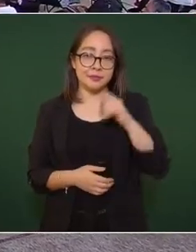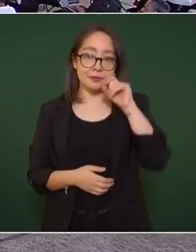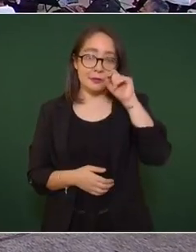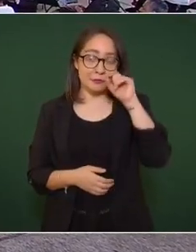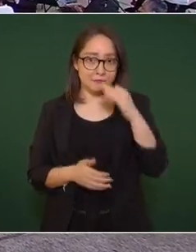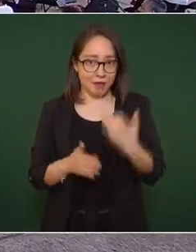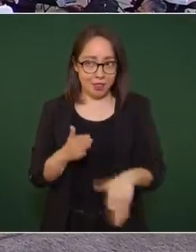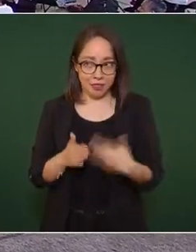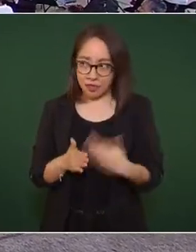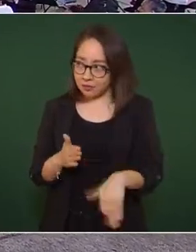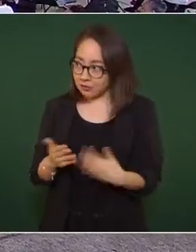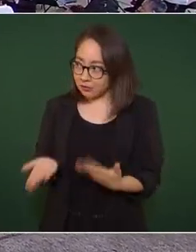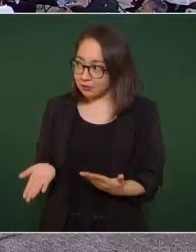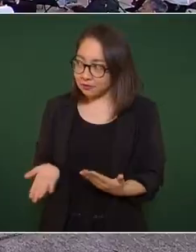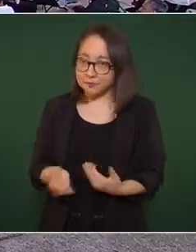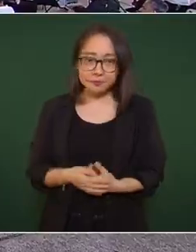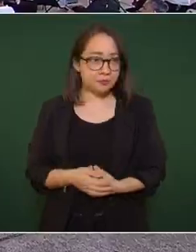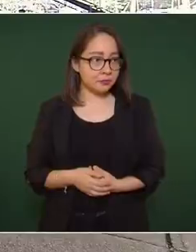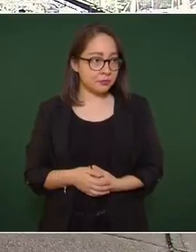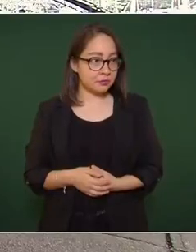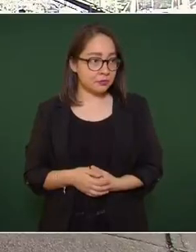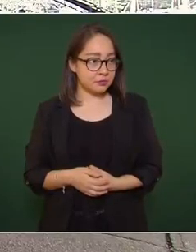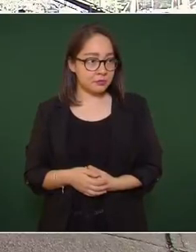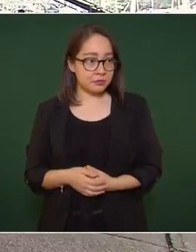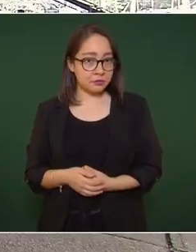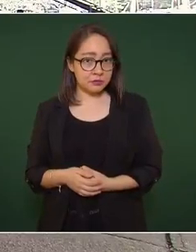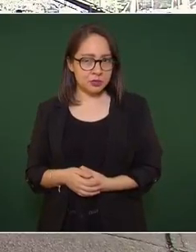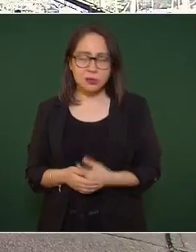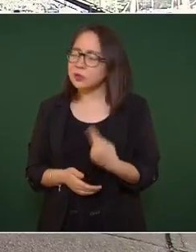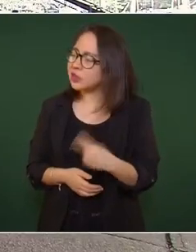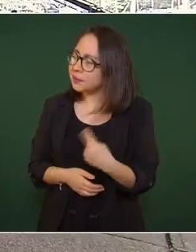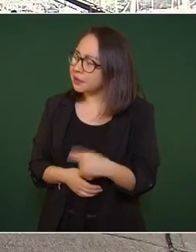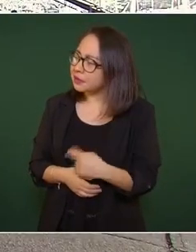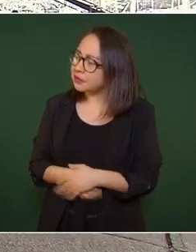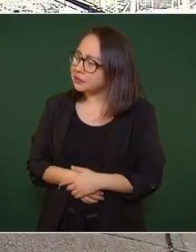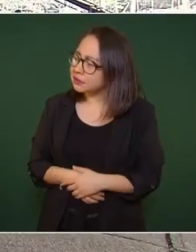¿Faltan? San Martín, está ahí también. ¿Cómo se llama?